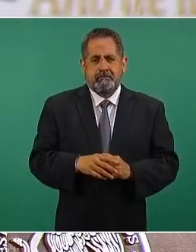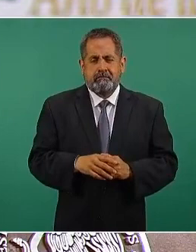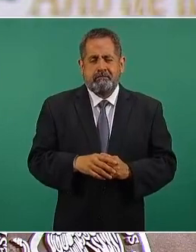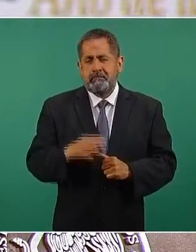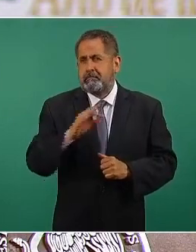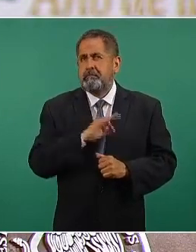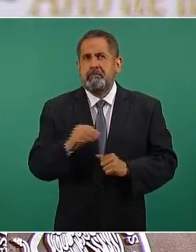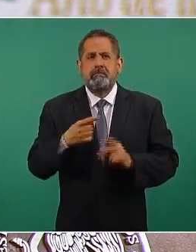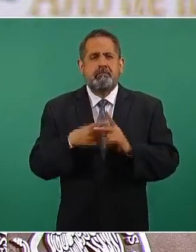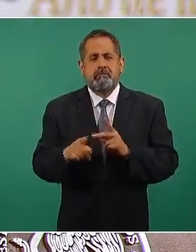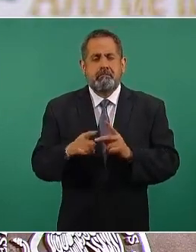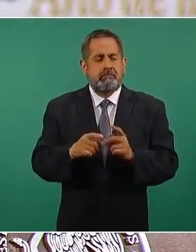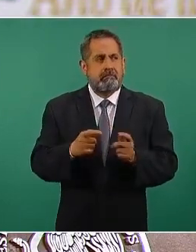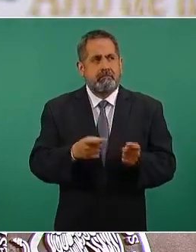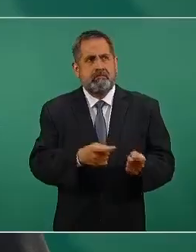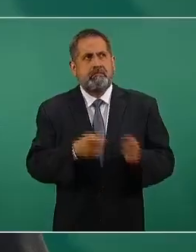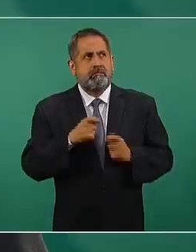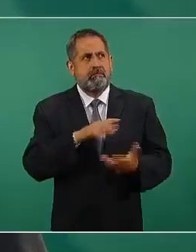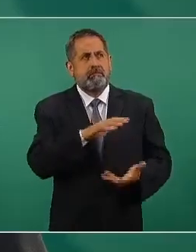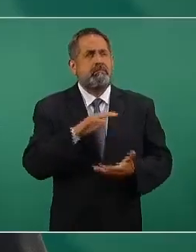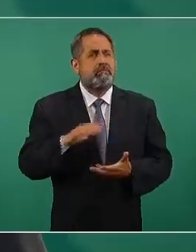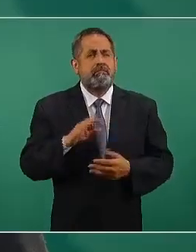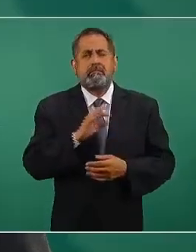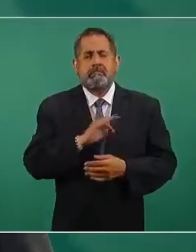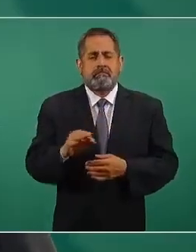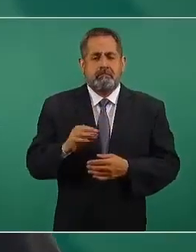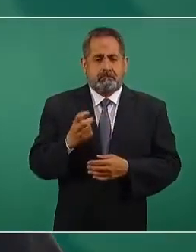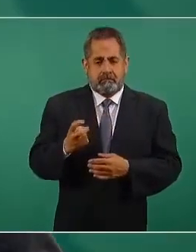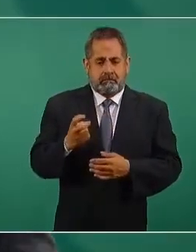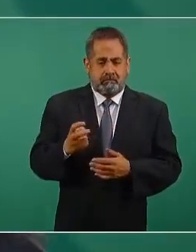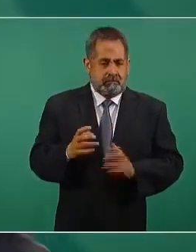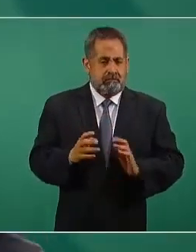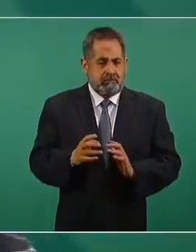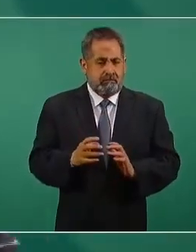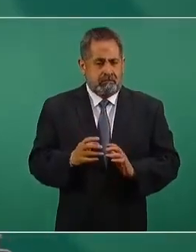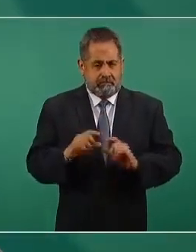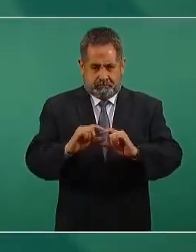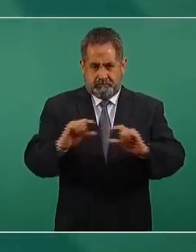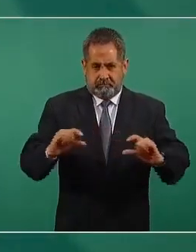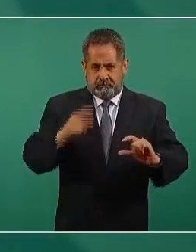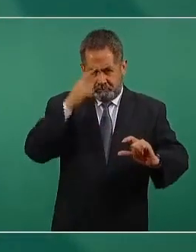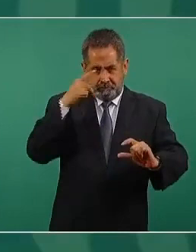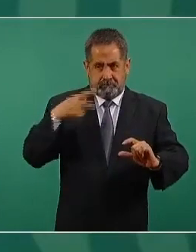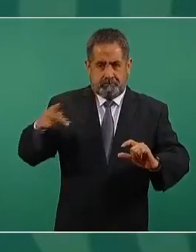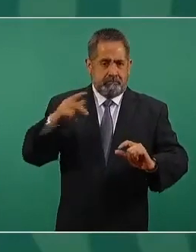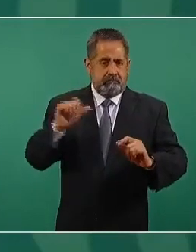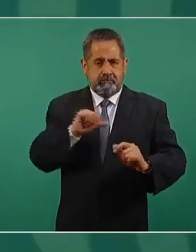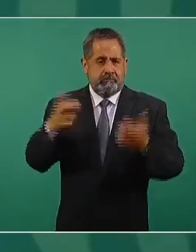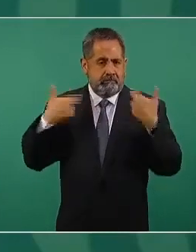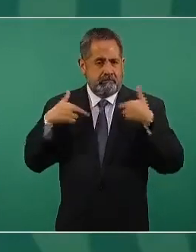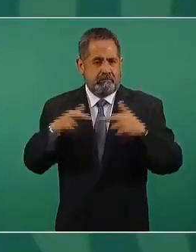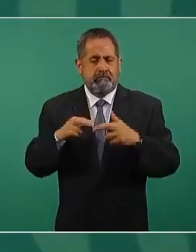nos van a empezar a entregar esa vacuna para maestros